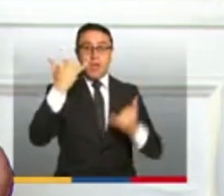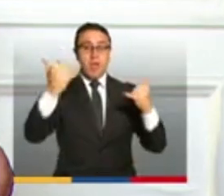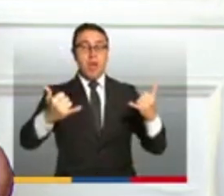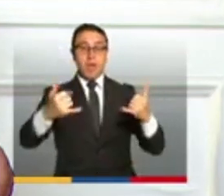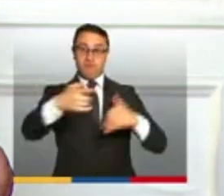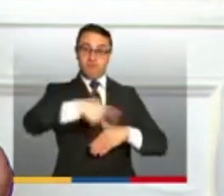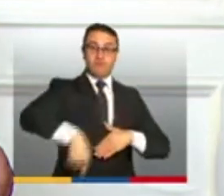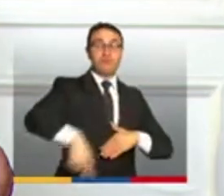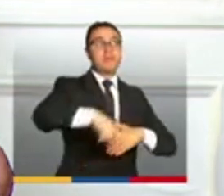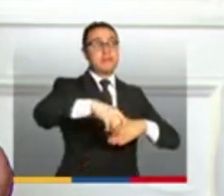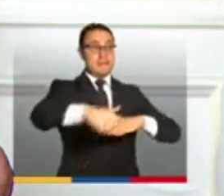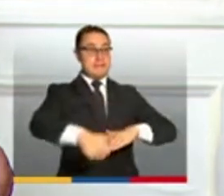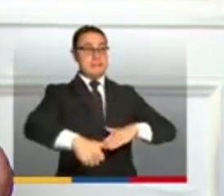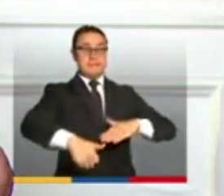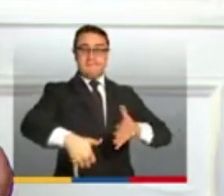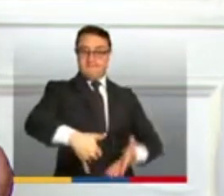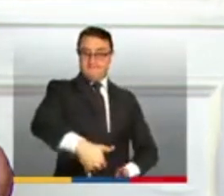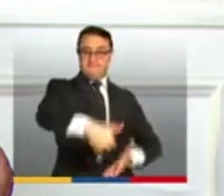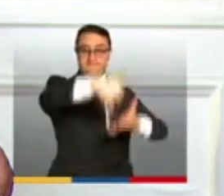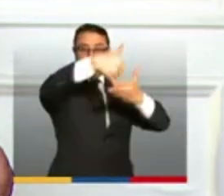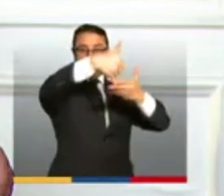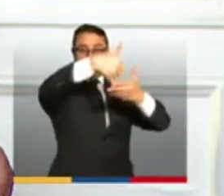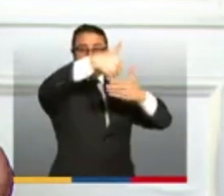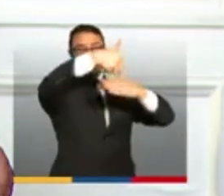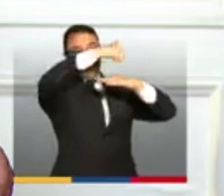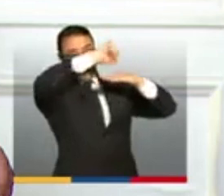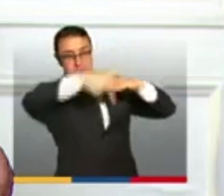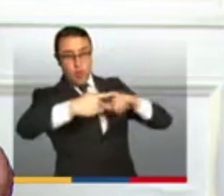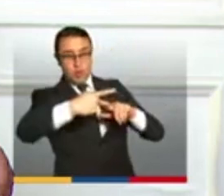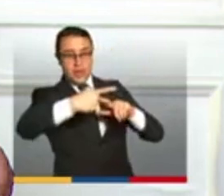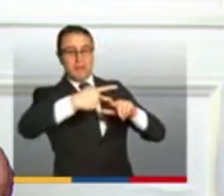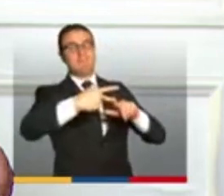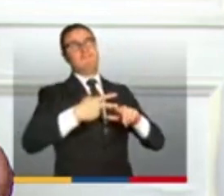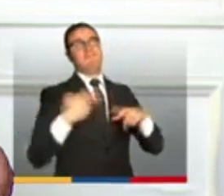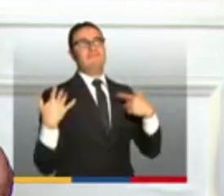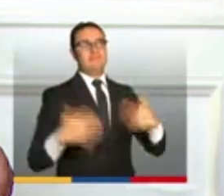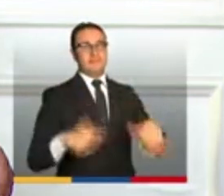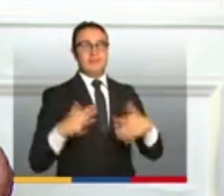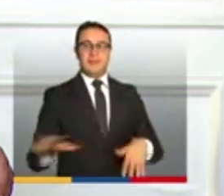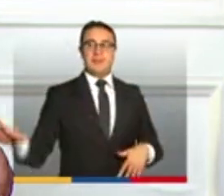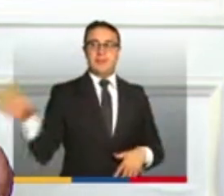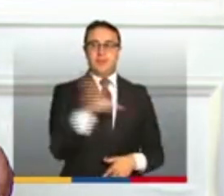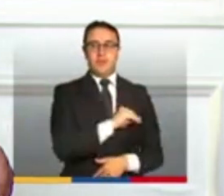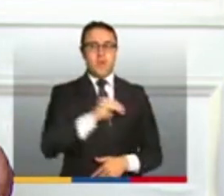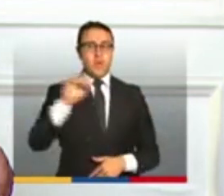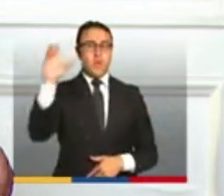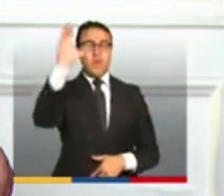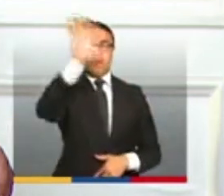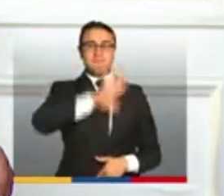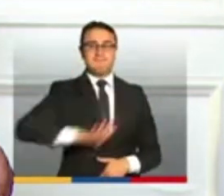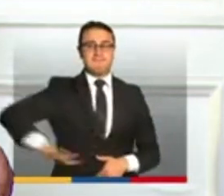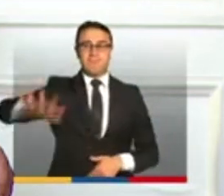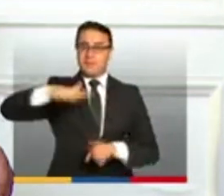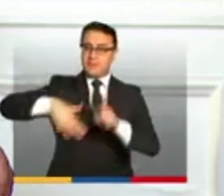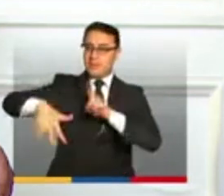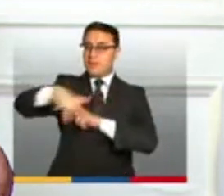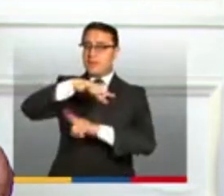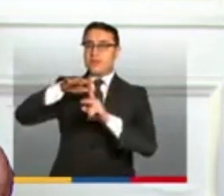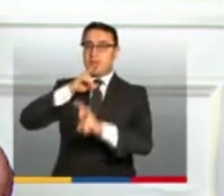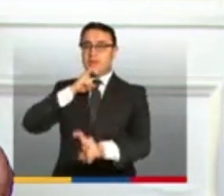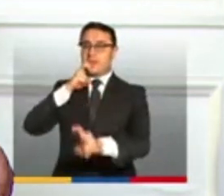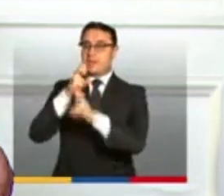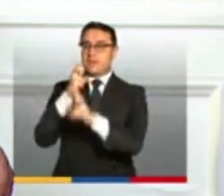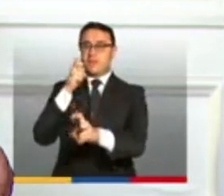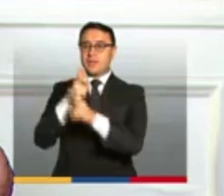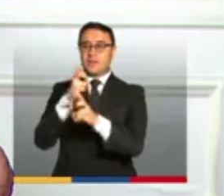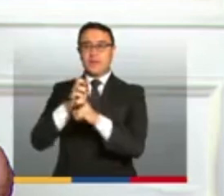que hizo vibrar la sociedad en momentos que para nosotros son difíciles,